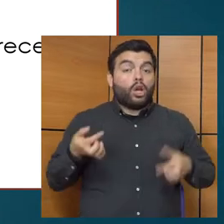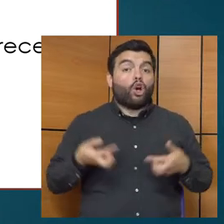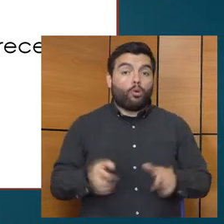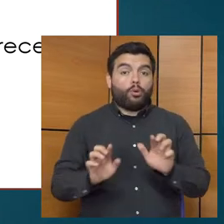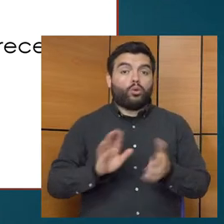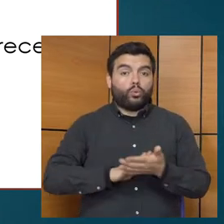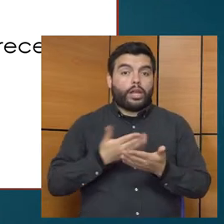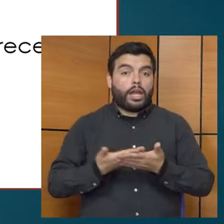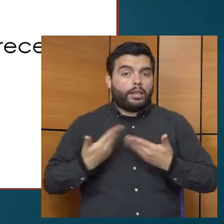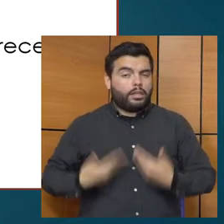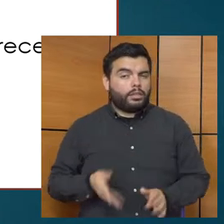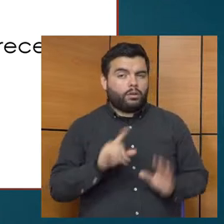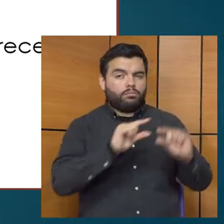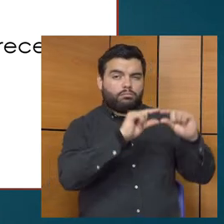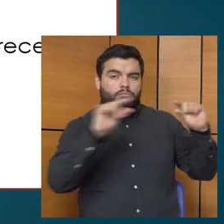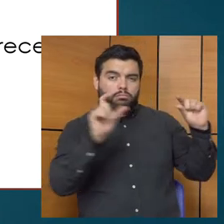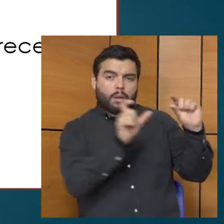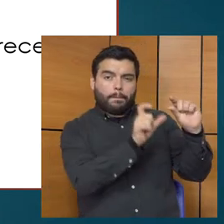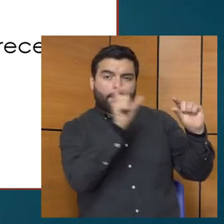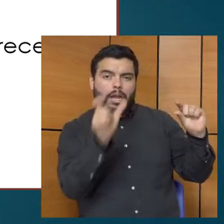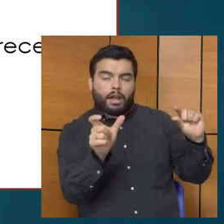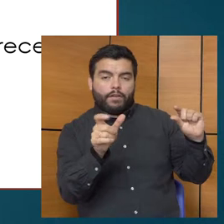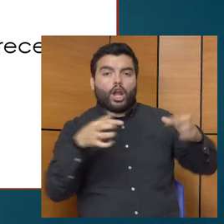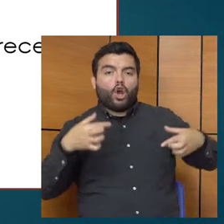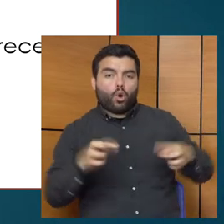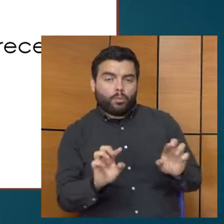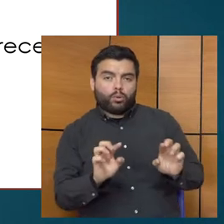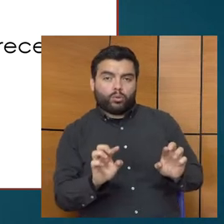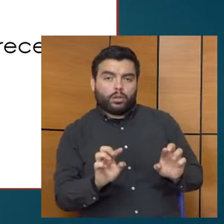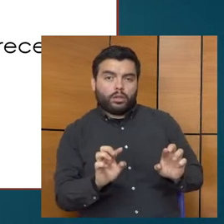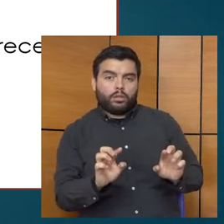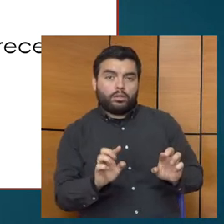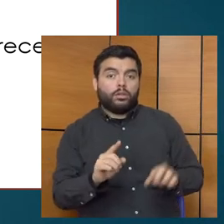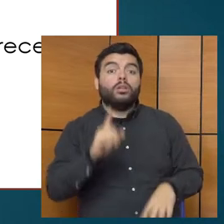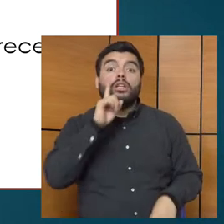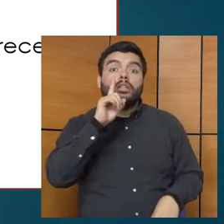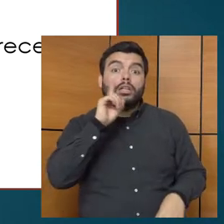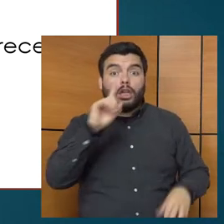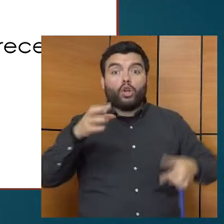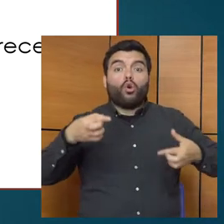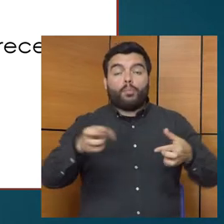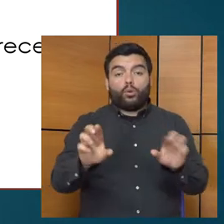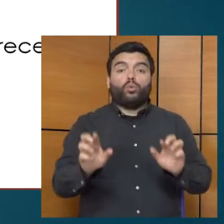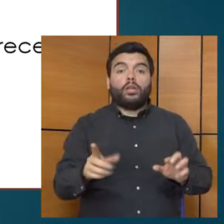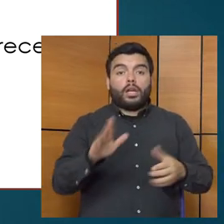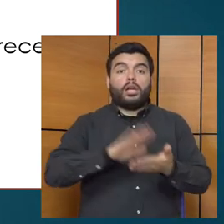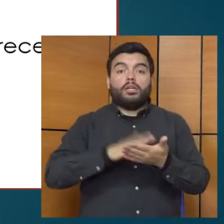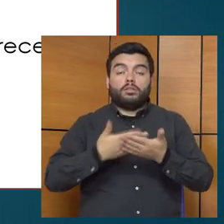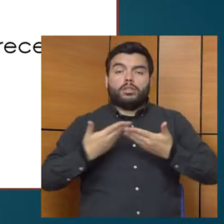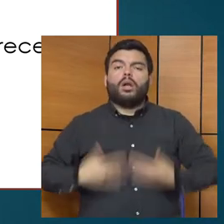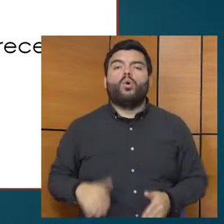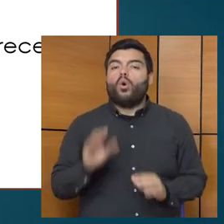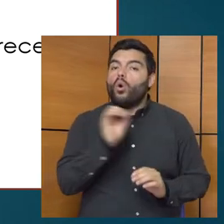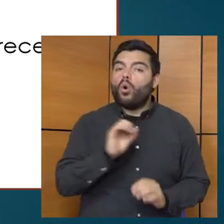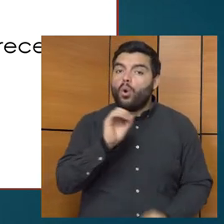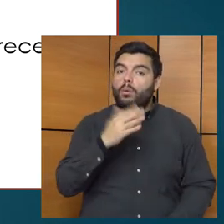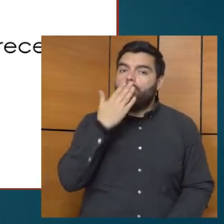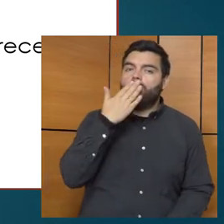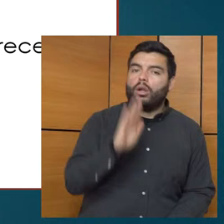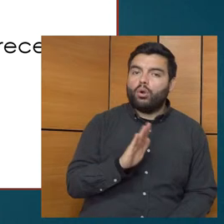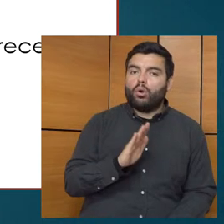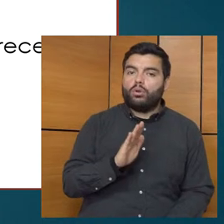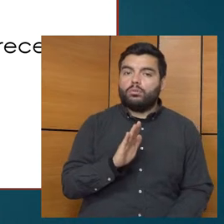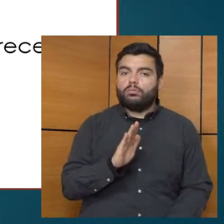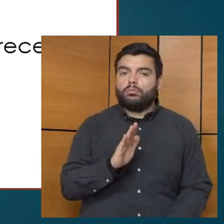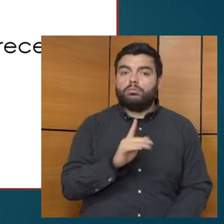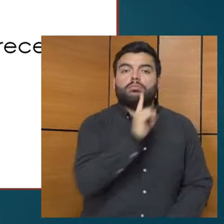salud, ¿no? O sea, no es lo mismo la salud que la oportunidad de salud. Tener la oportunidad de tener salud. O estar un poco mejor dentro de las